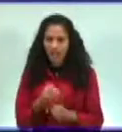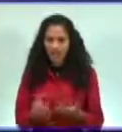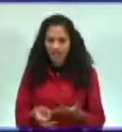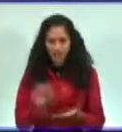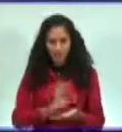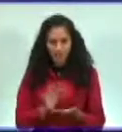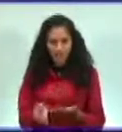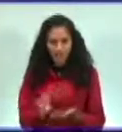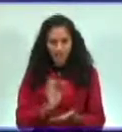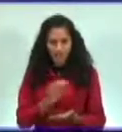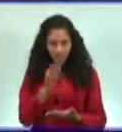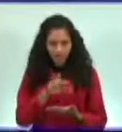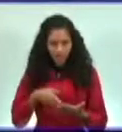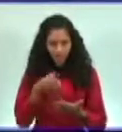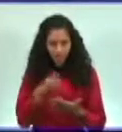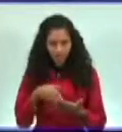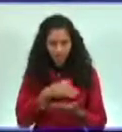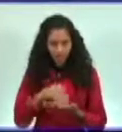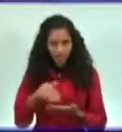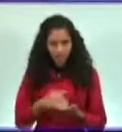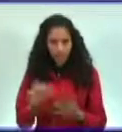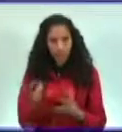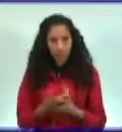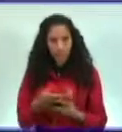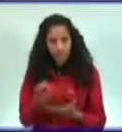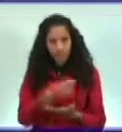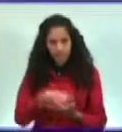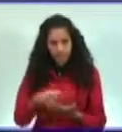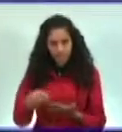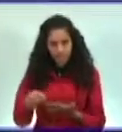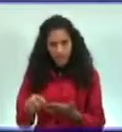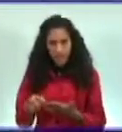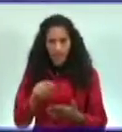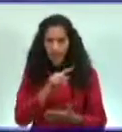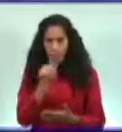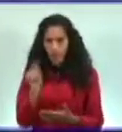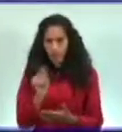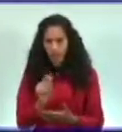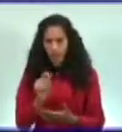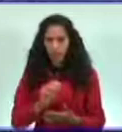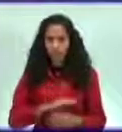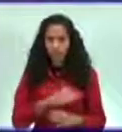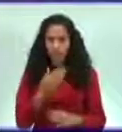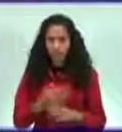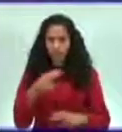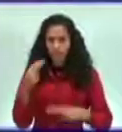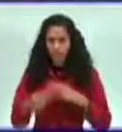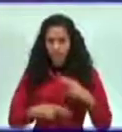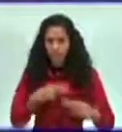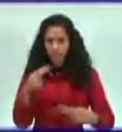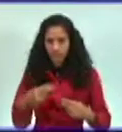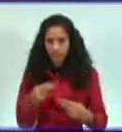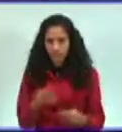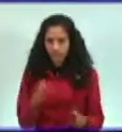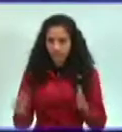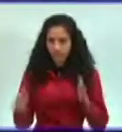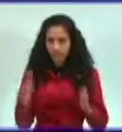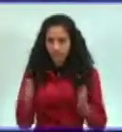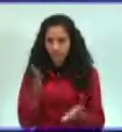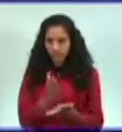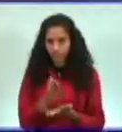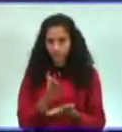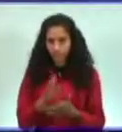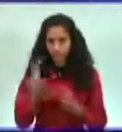hojas cuadriculadas para estar escribiendo las actividades que le vamos a ir proponiendo durante la